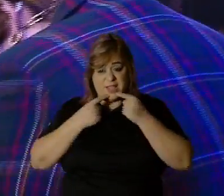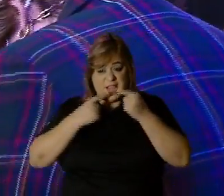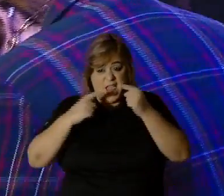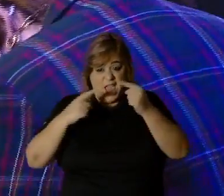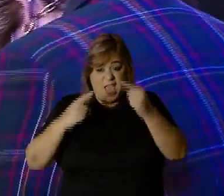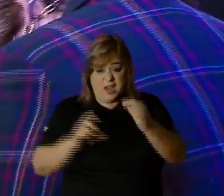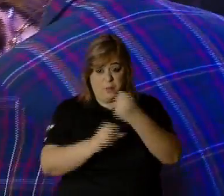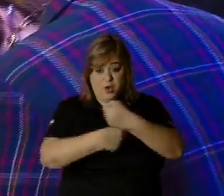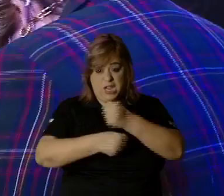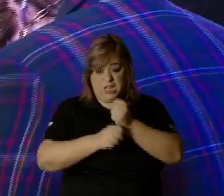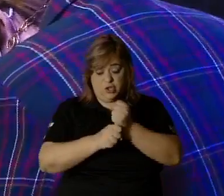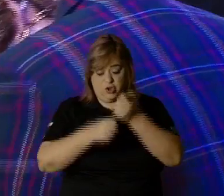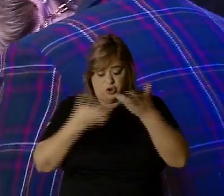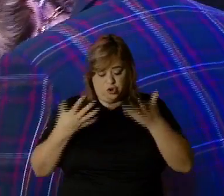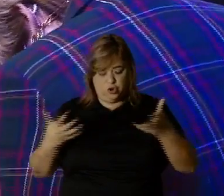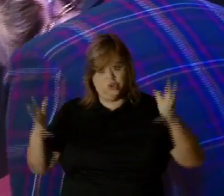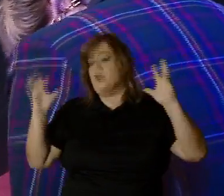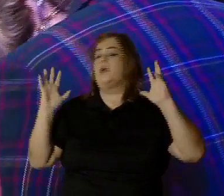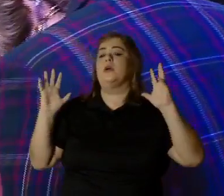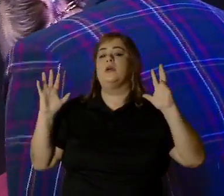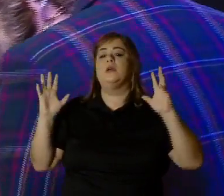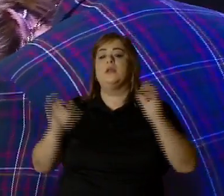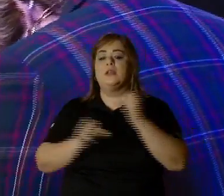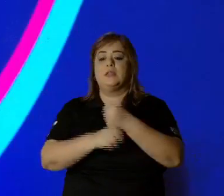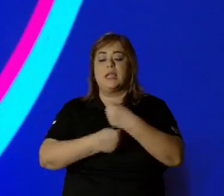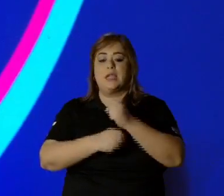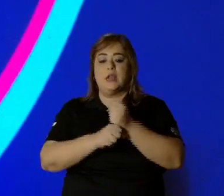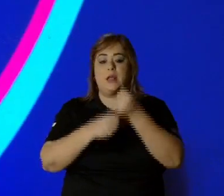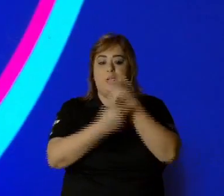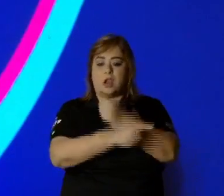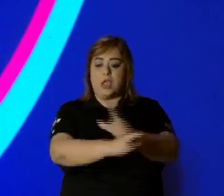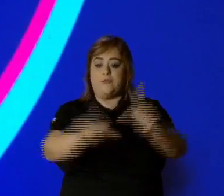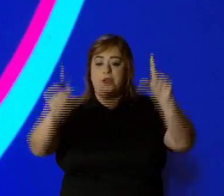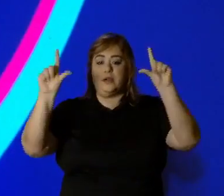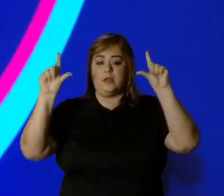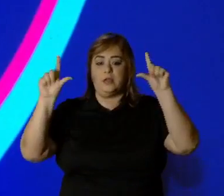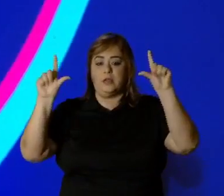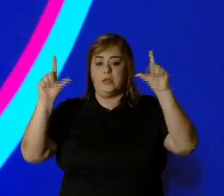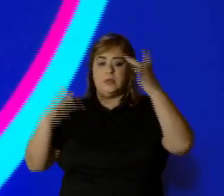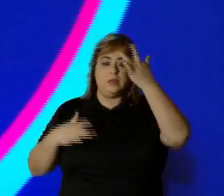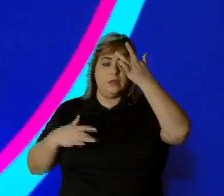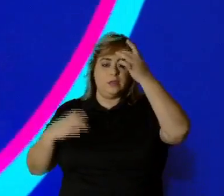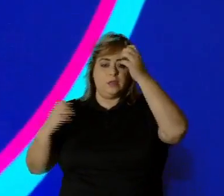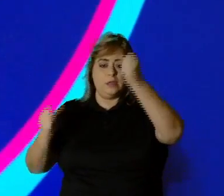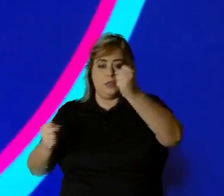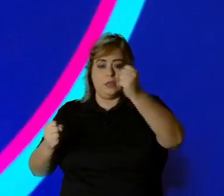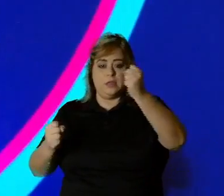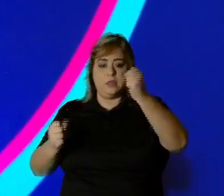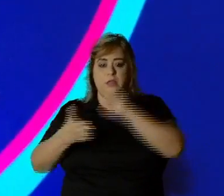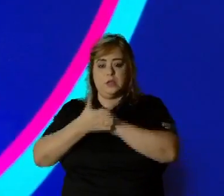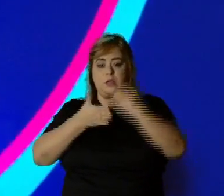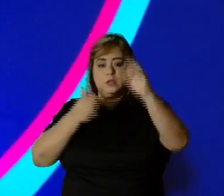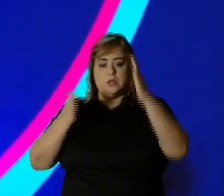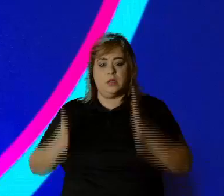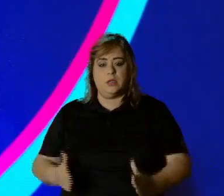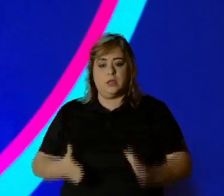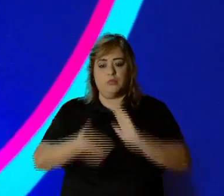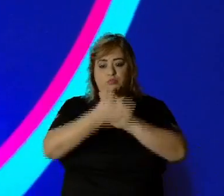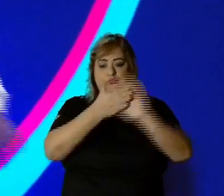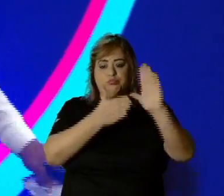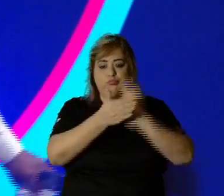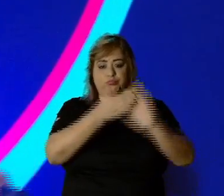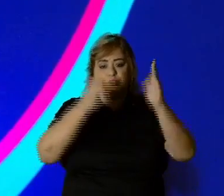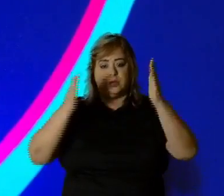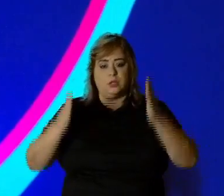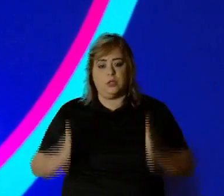lo declaramos, aleluya, hecho, declaramos liberación, sanidad, santidad, purificación en